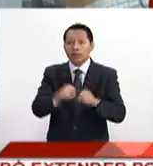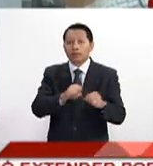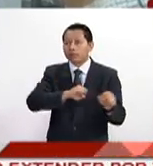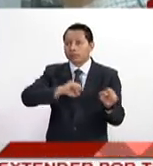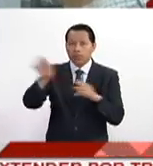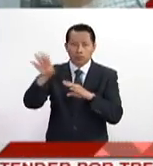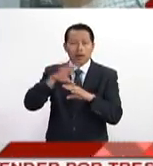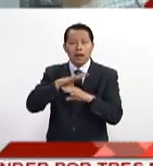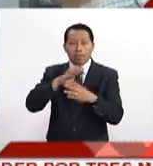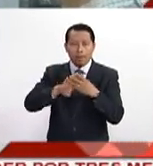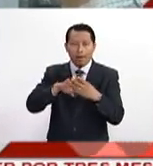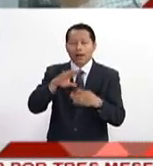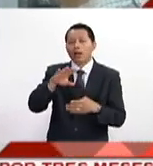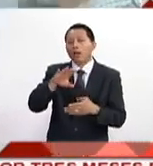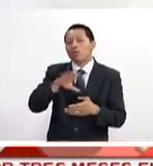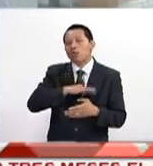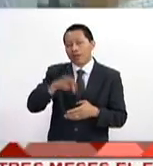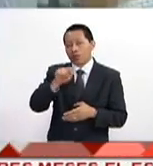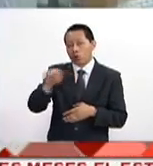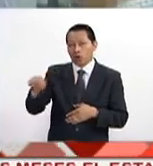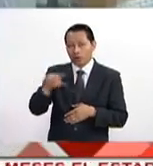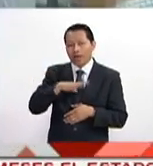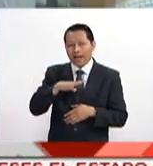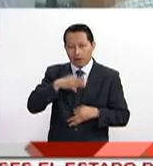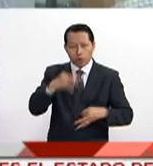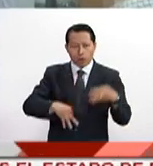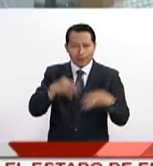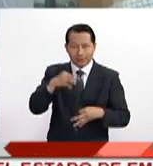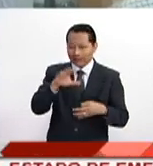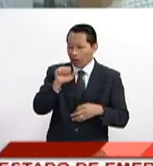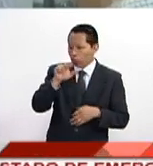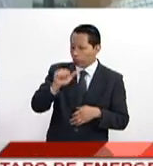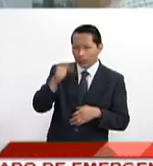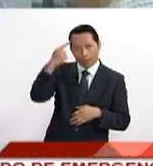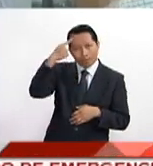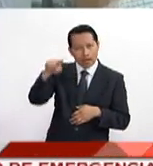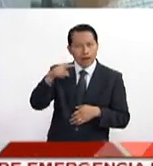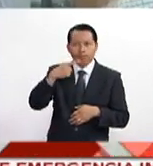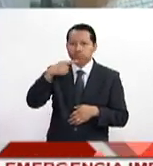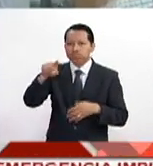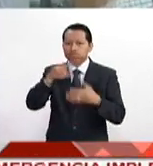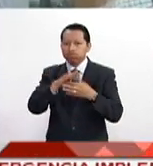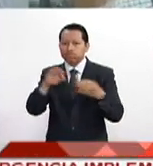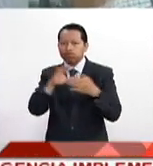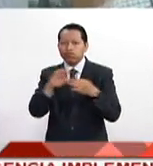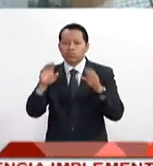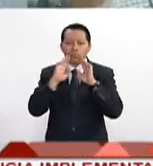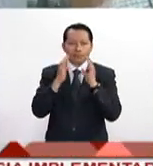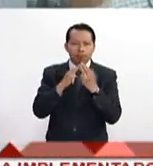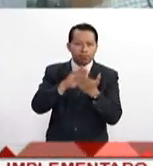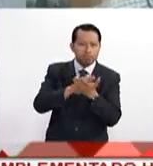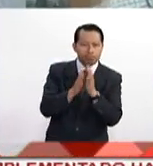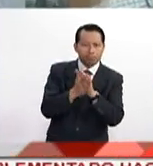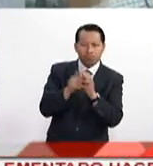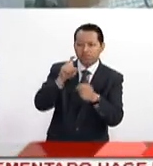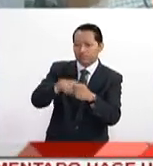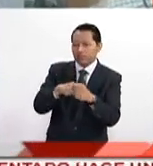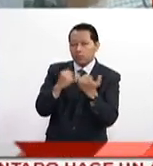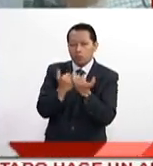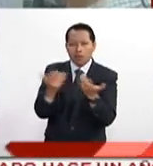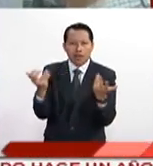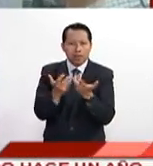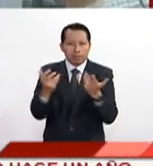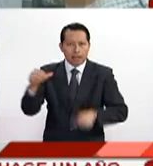de Torreón, donde quedó a disposición del juez de la causa para enfrentar cargos por asociación delictuosa y por la realización de